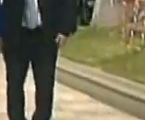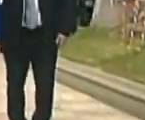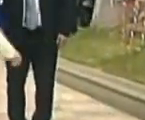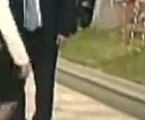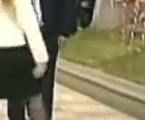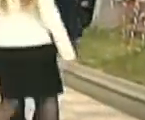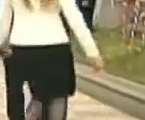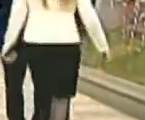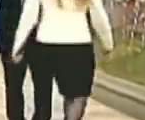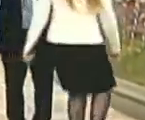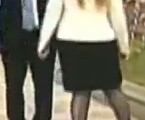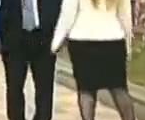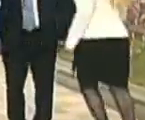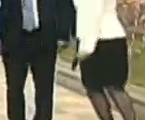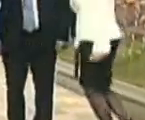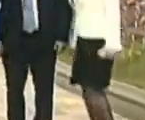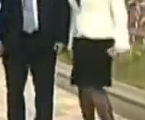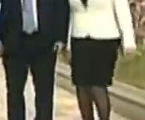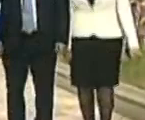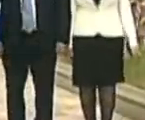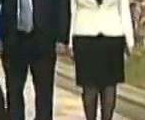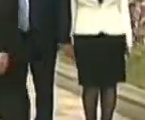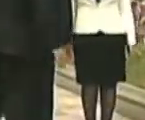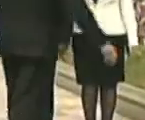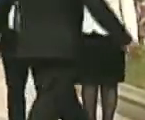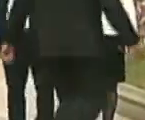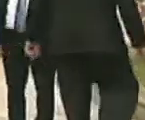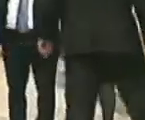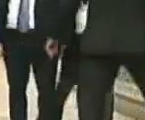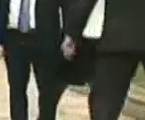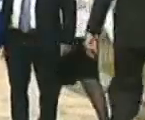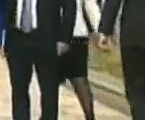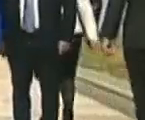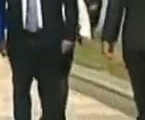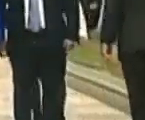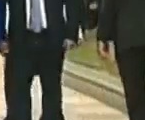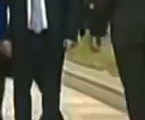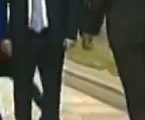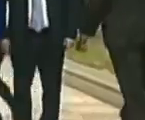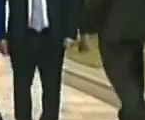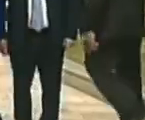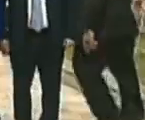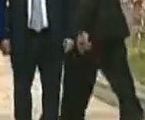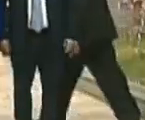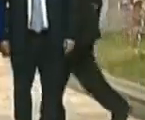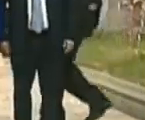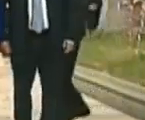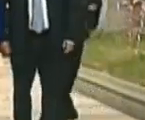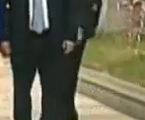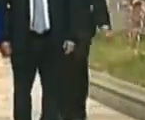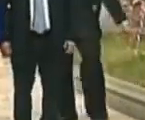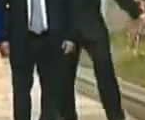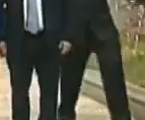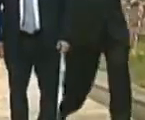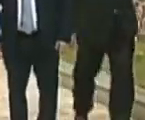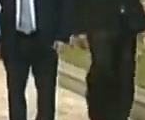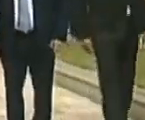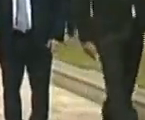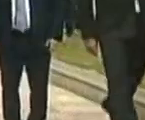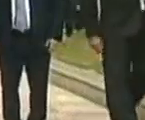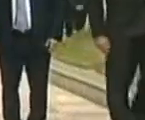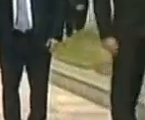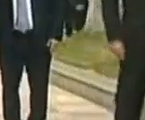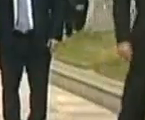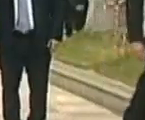se suman a los diputados y diputadas que se encuentran en el fondo cubriendo todas las escalinatas del